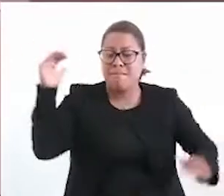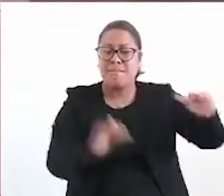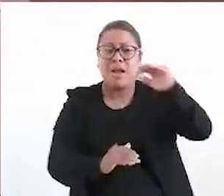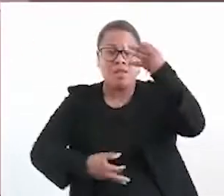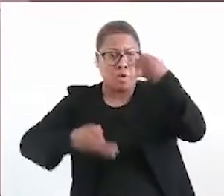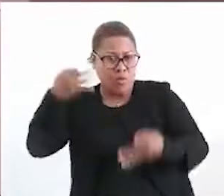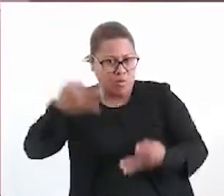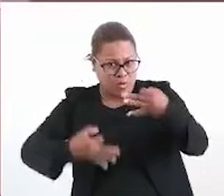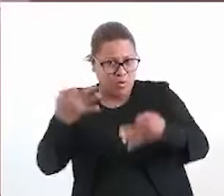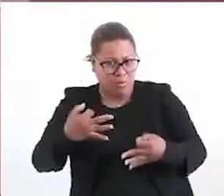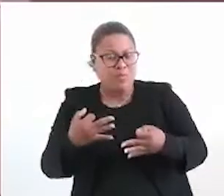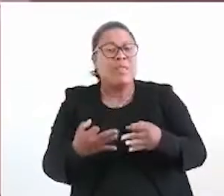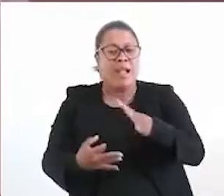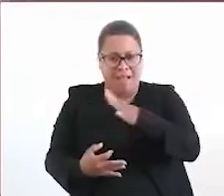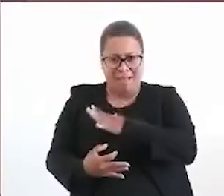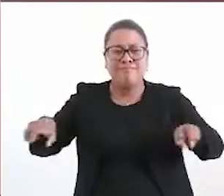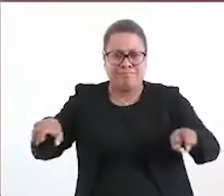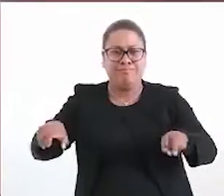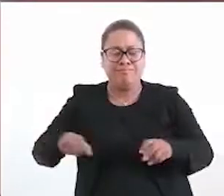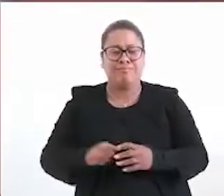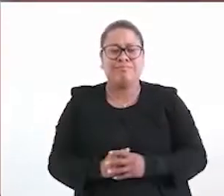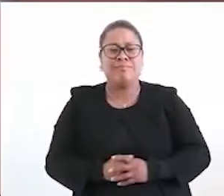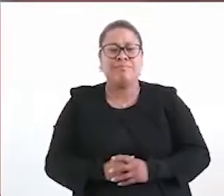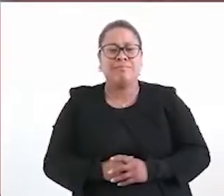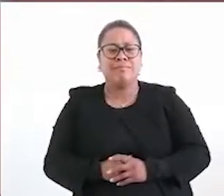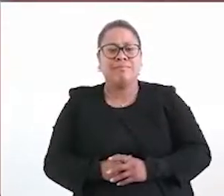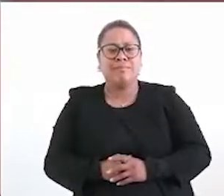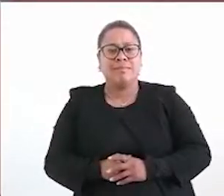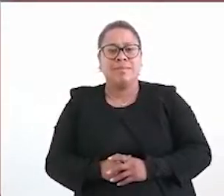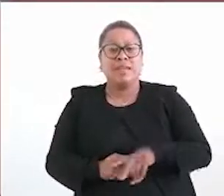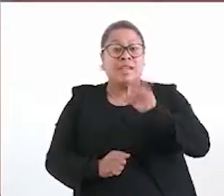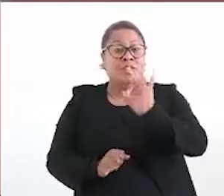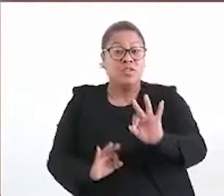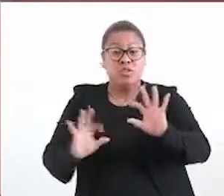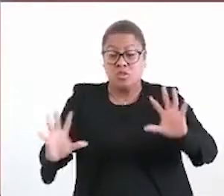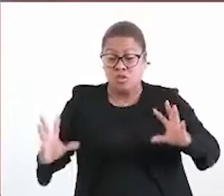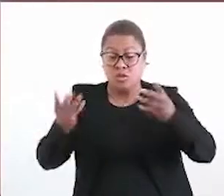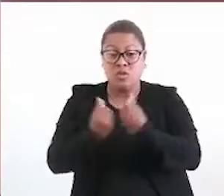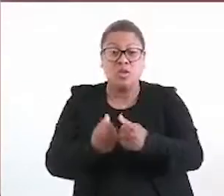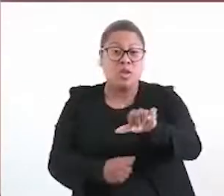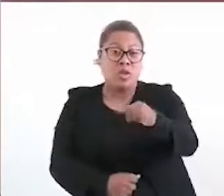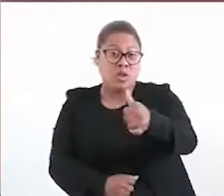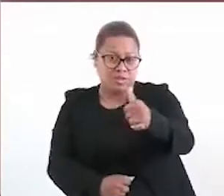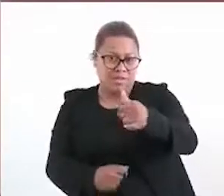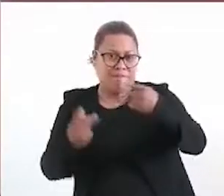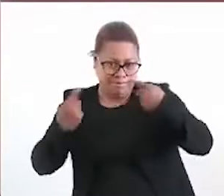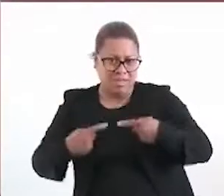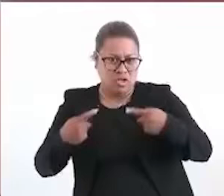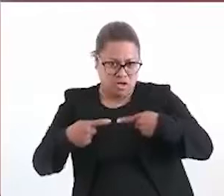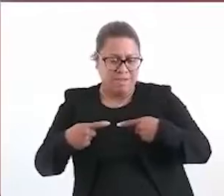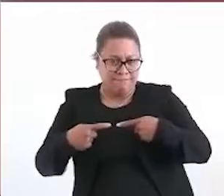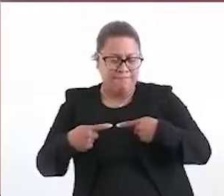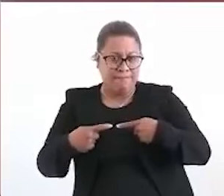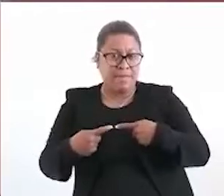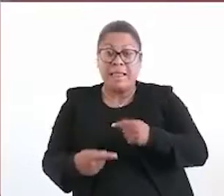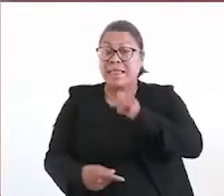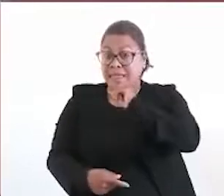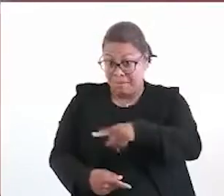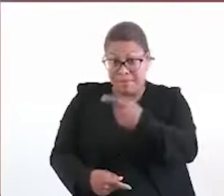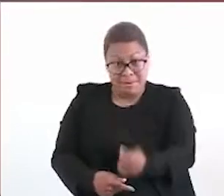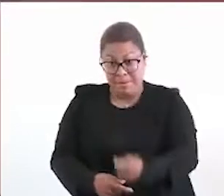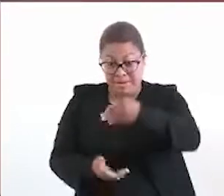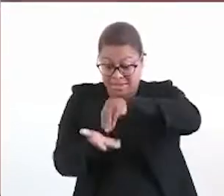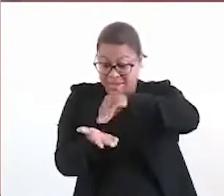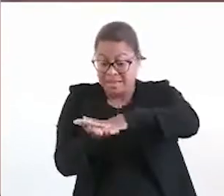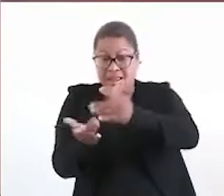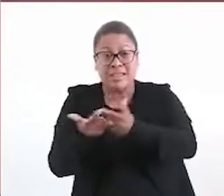Corte conforman hoy el Pleno de la Suprema Corte de Justicia, de un total de 11 integrantes. Y por primera vez